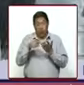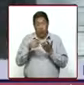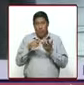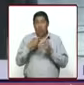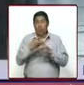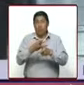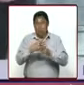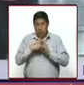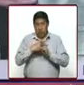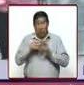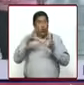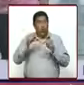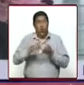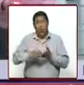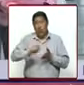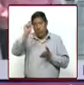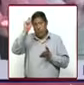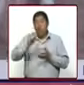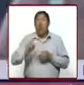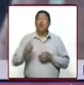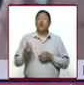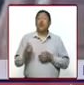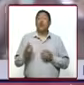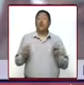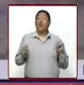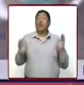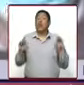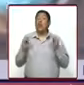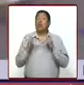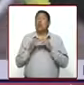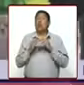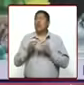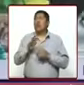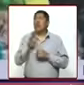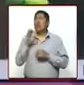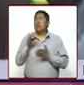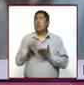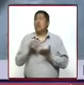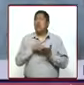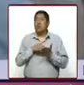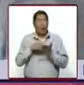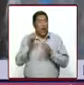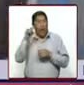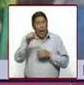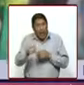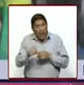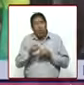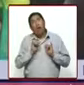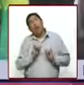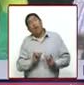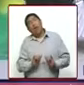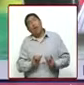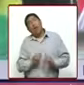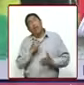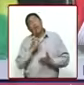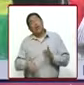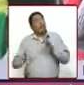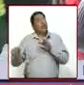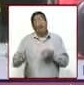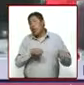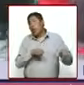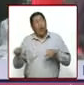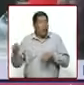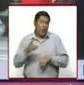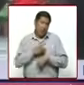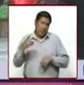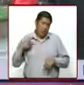tormentas y no lo aprueban. Solamente para el municipio de La Paz hay casi 400 millones y ahí están durmiendo. ¿Qué hacen los